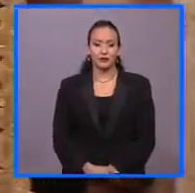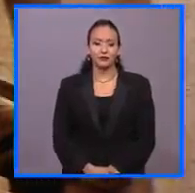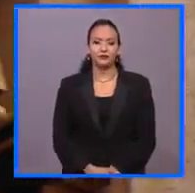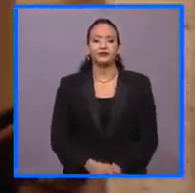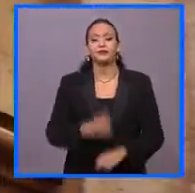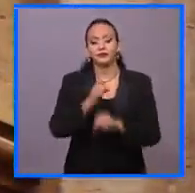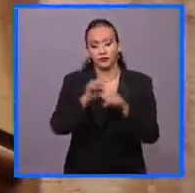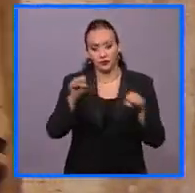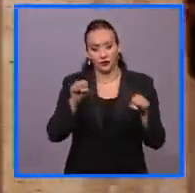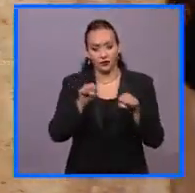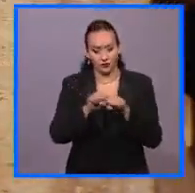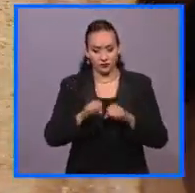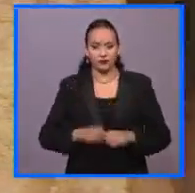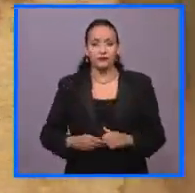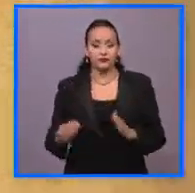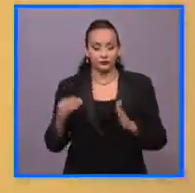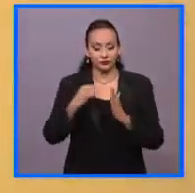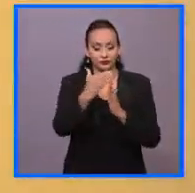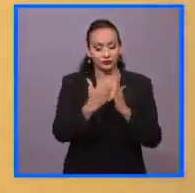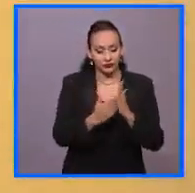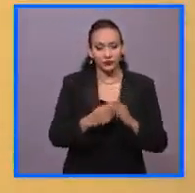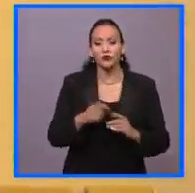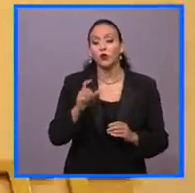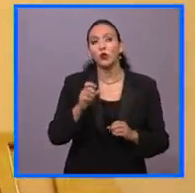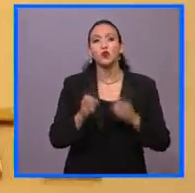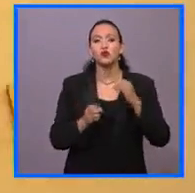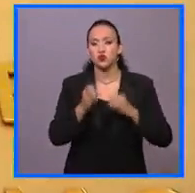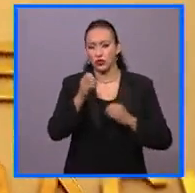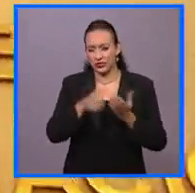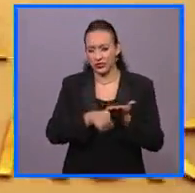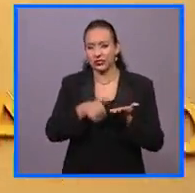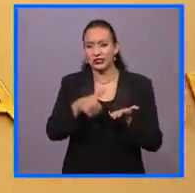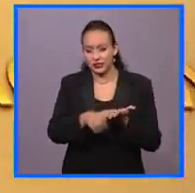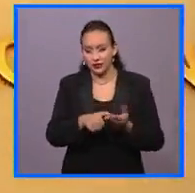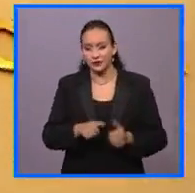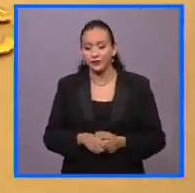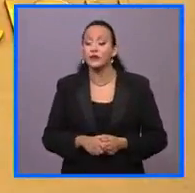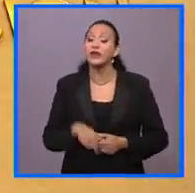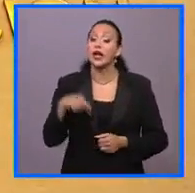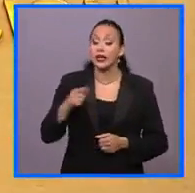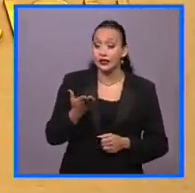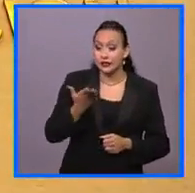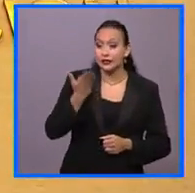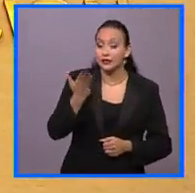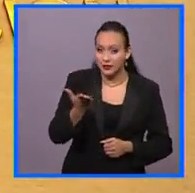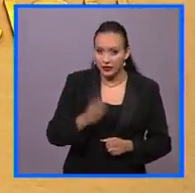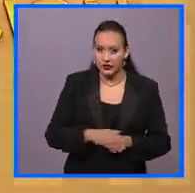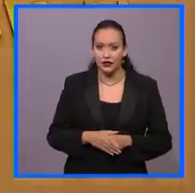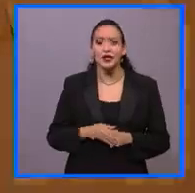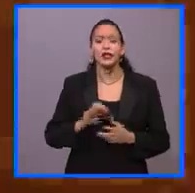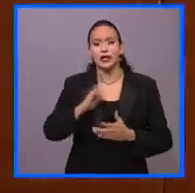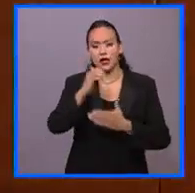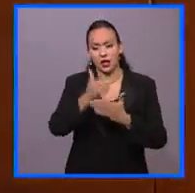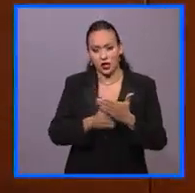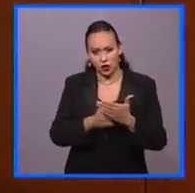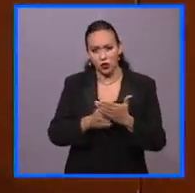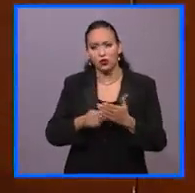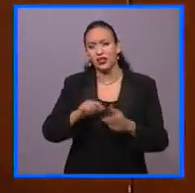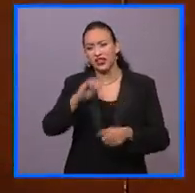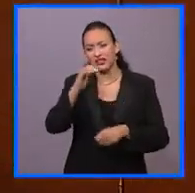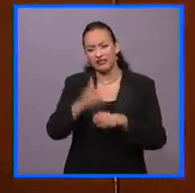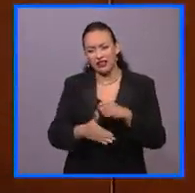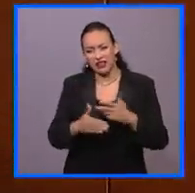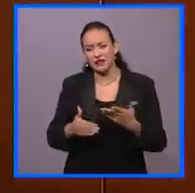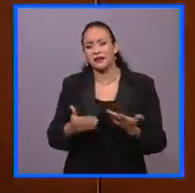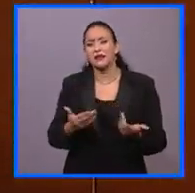La primera sala de la Corte estableció que en un juicio civil en el que se reclama la conclusión de un contrato de comodato,